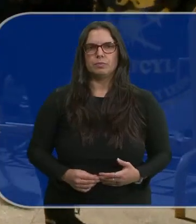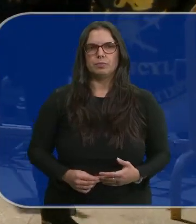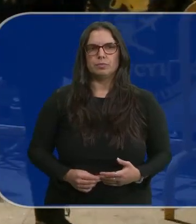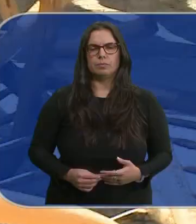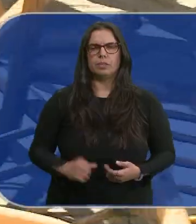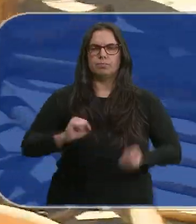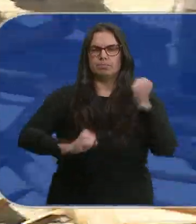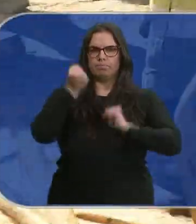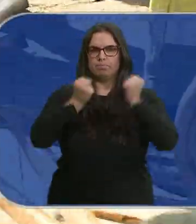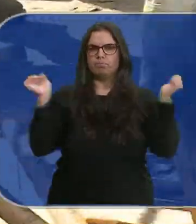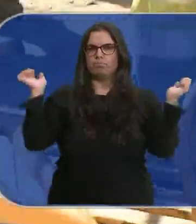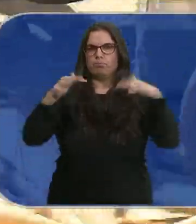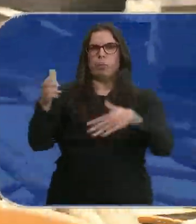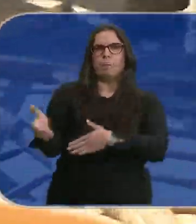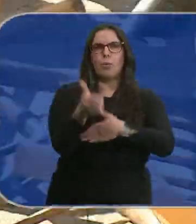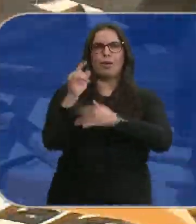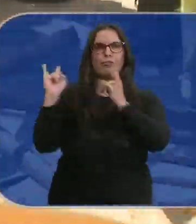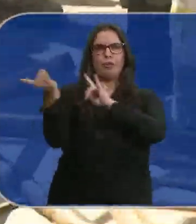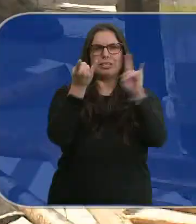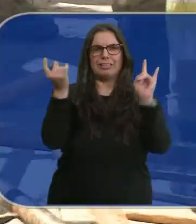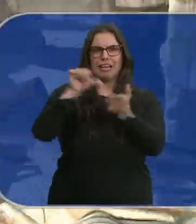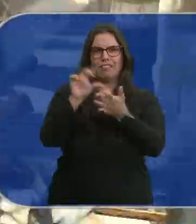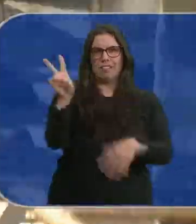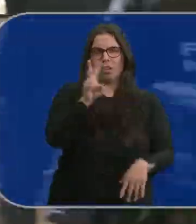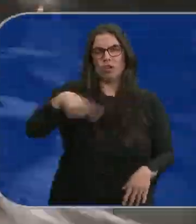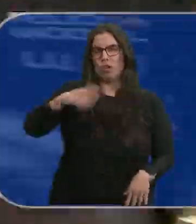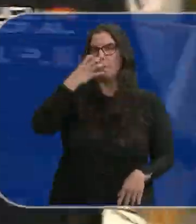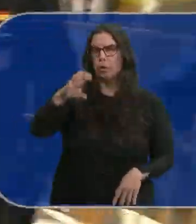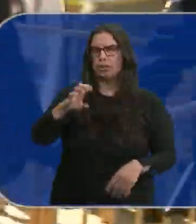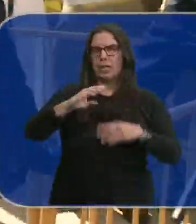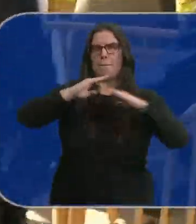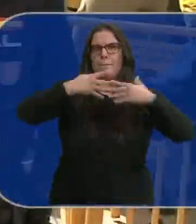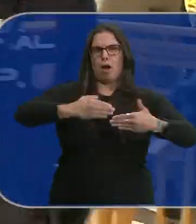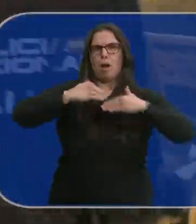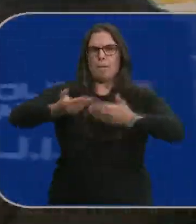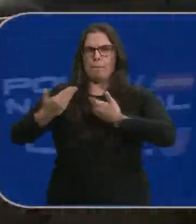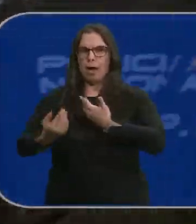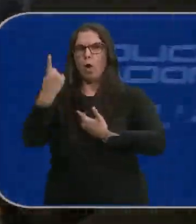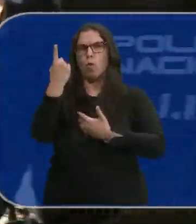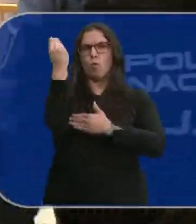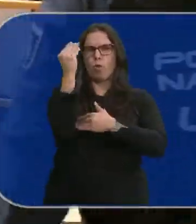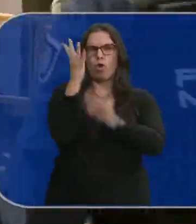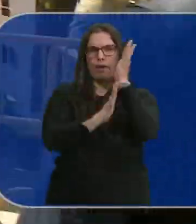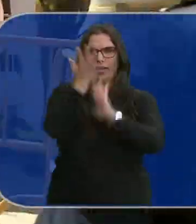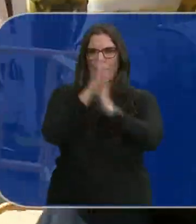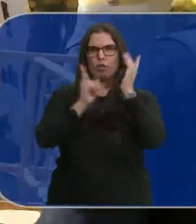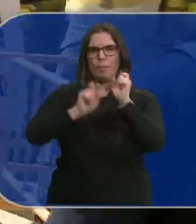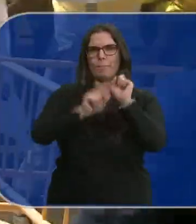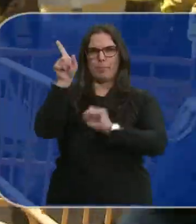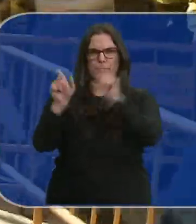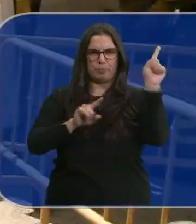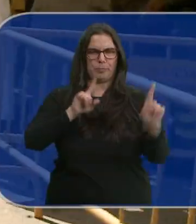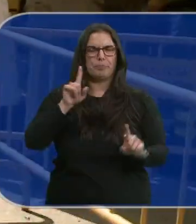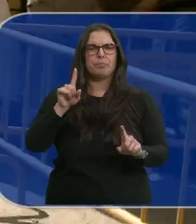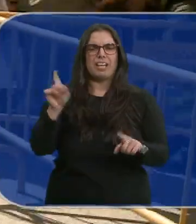Y tensión en la concentración de los bomberos forestales en Valladolid. En su protesta han derribado vallas, han quemado un muñeco y han tirado varios petardos y spray.